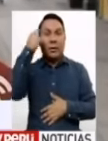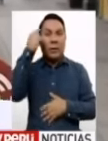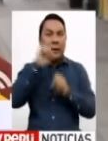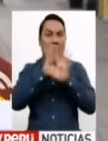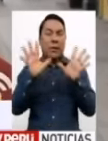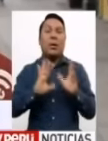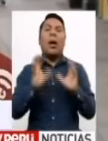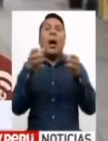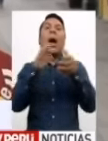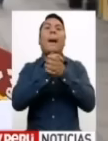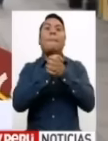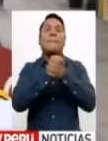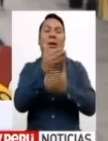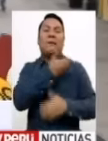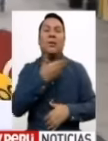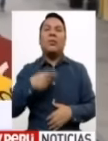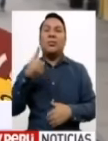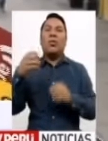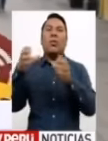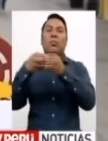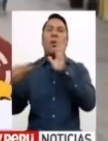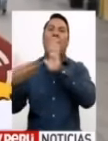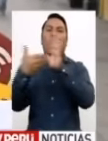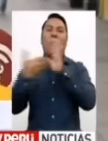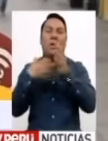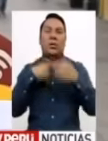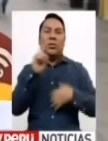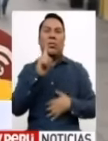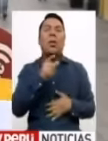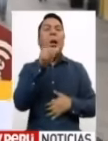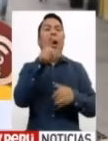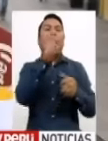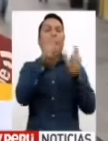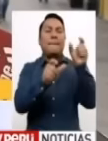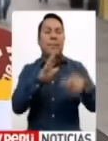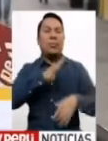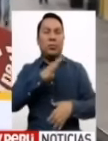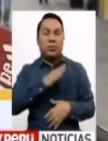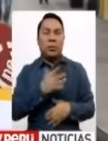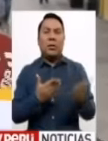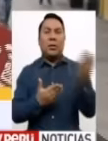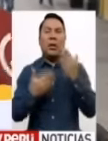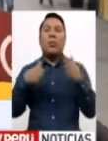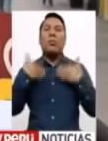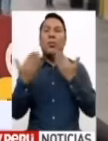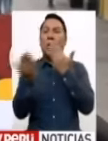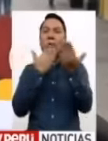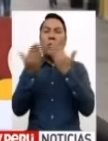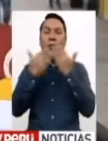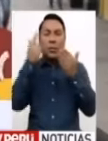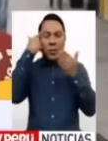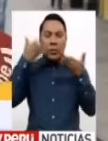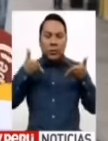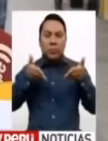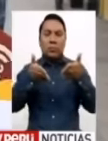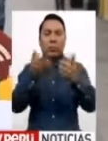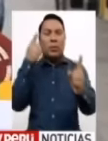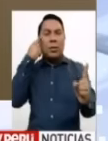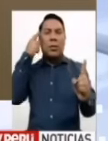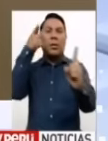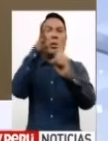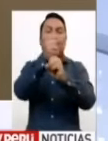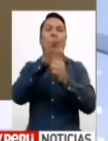la oposición ni del gobierno, que puedan impulsar el camino, el transitar por un camino hacia la transición